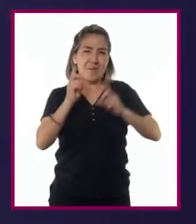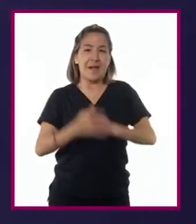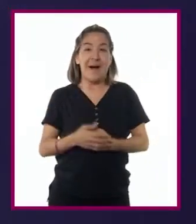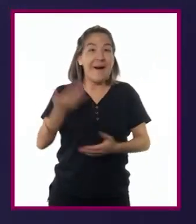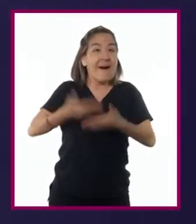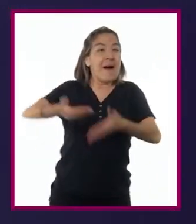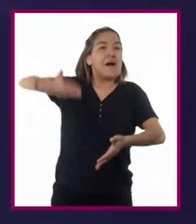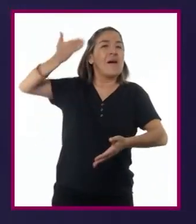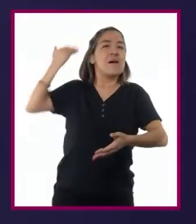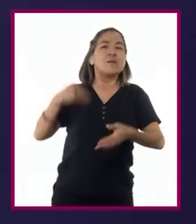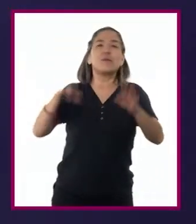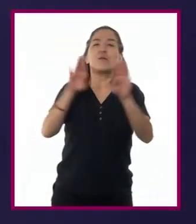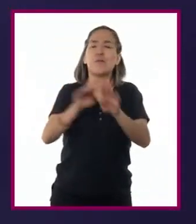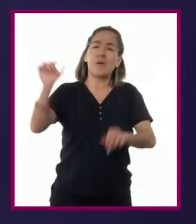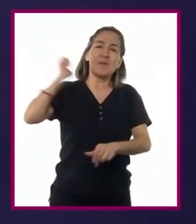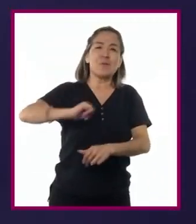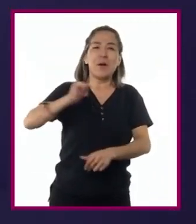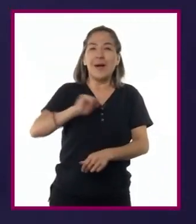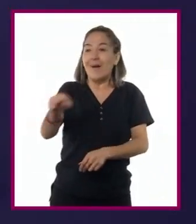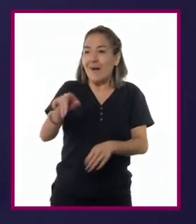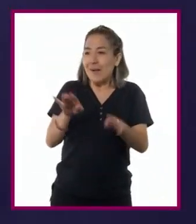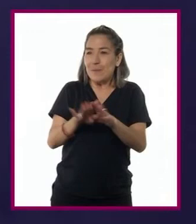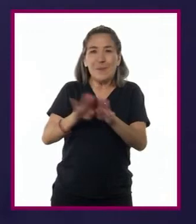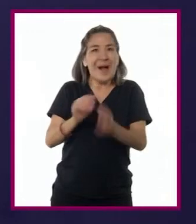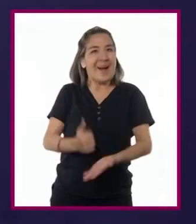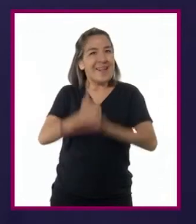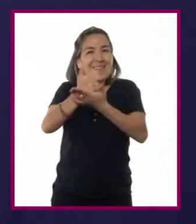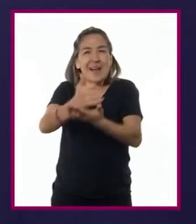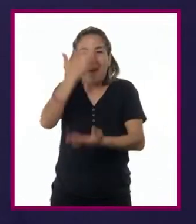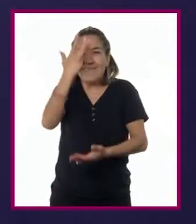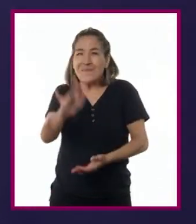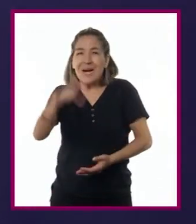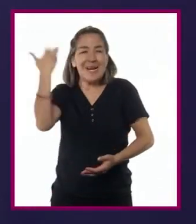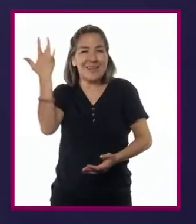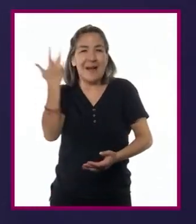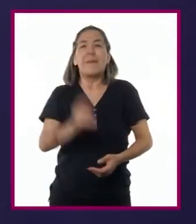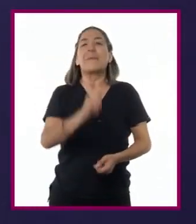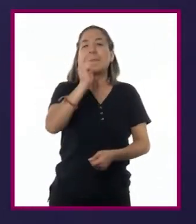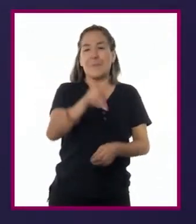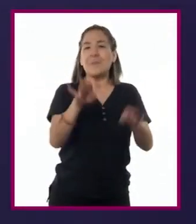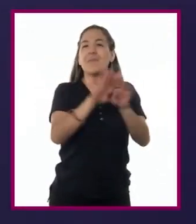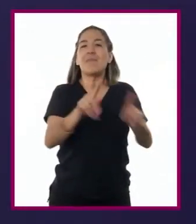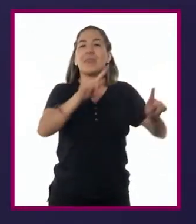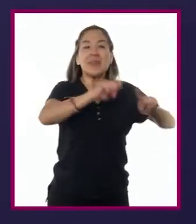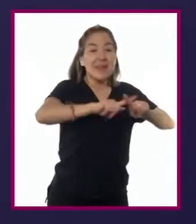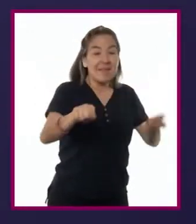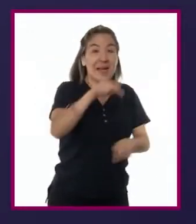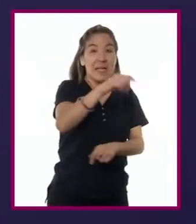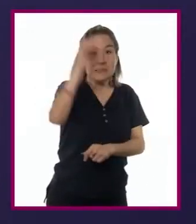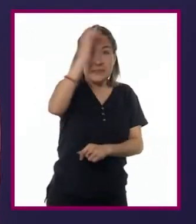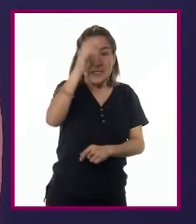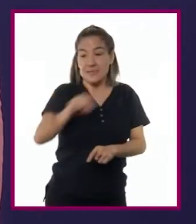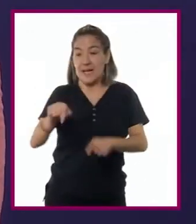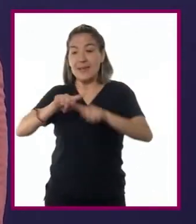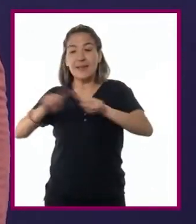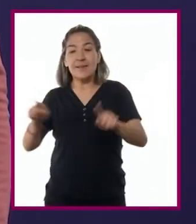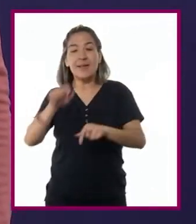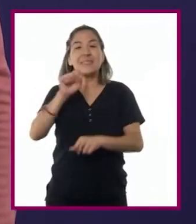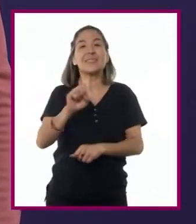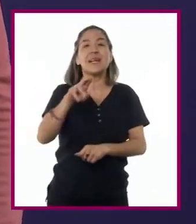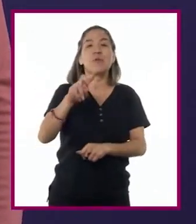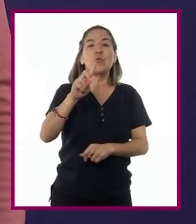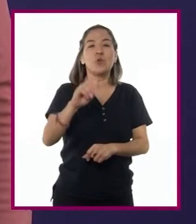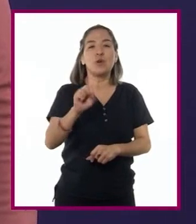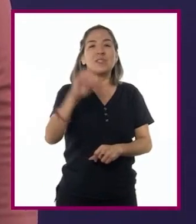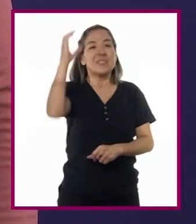mágico. Veamos una situación interesante que permite diferenciar a la ciencia de la pseudociencia. Ocurrió en la